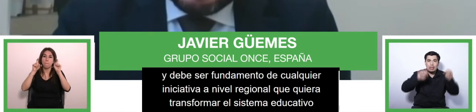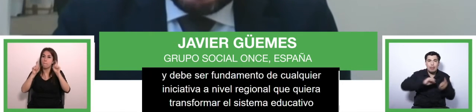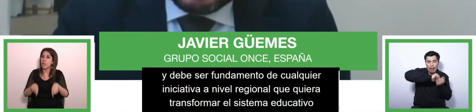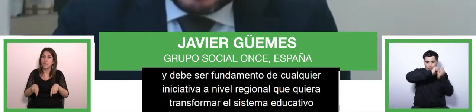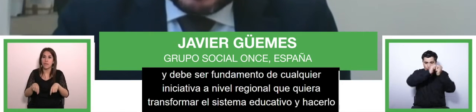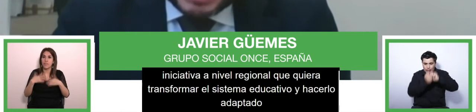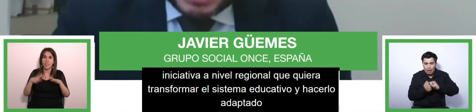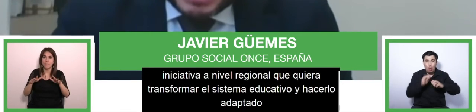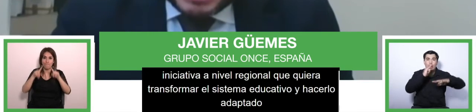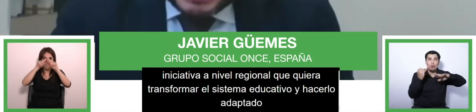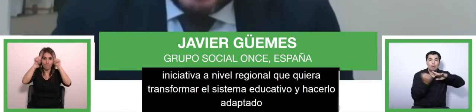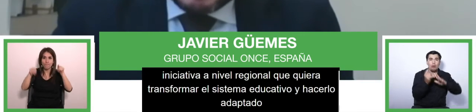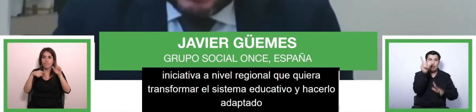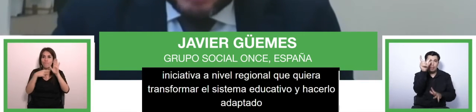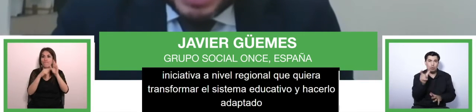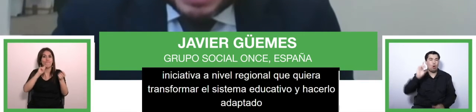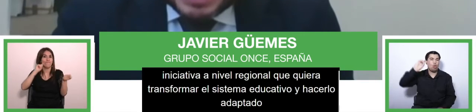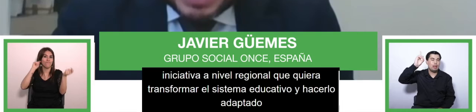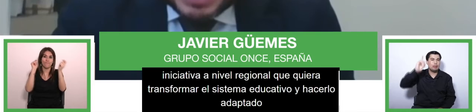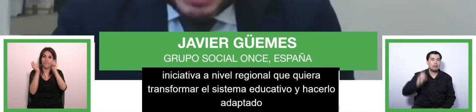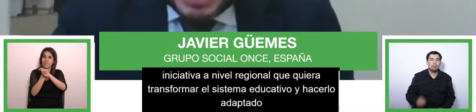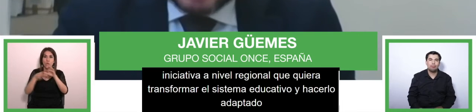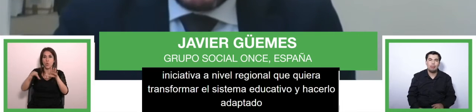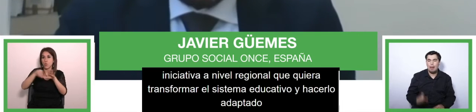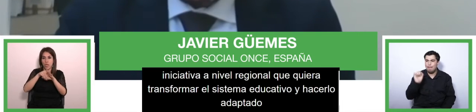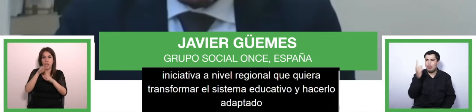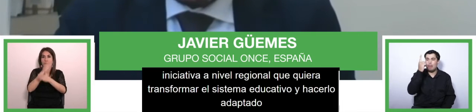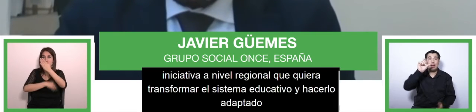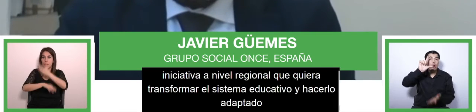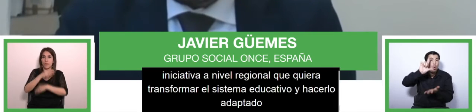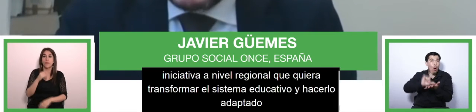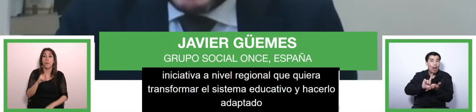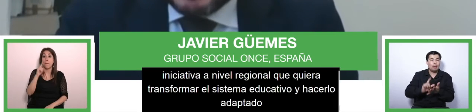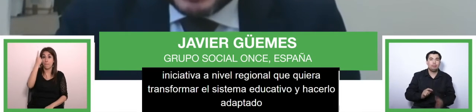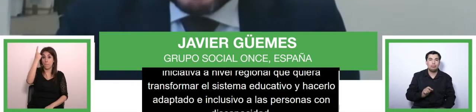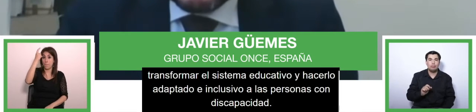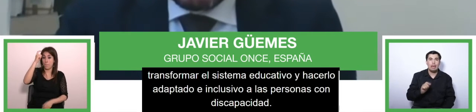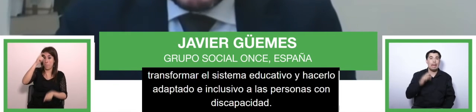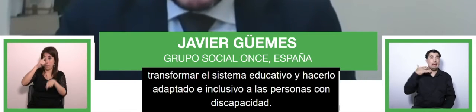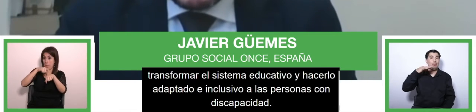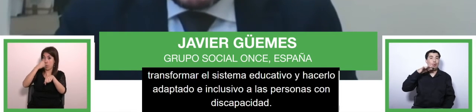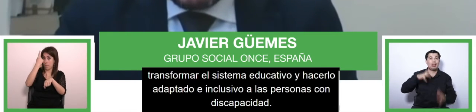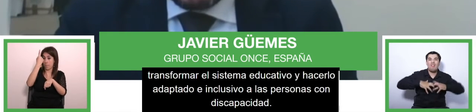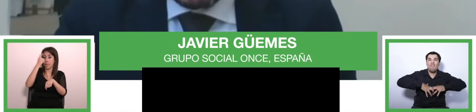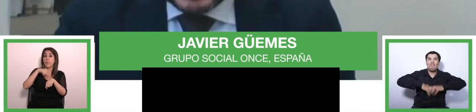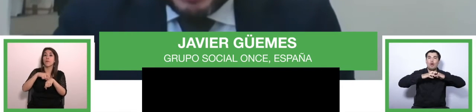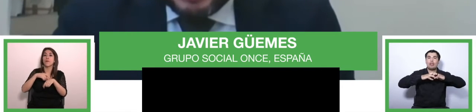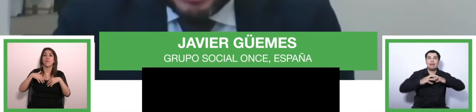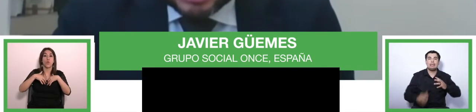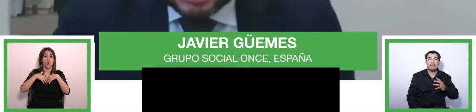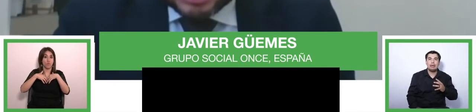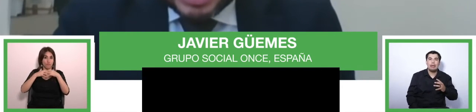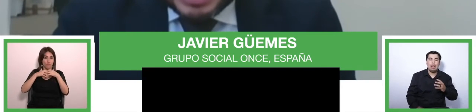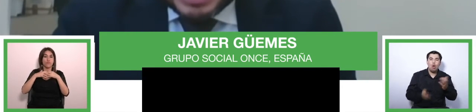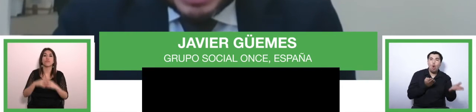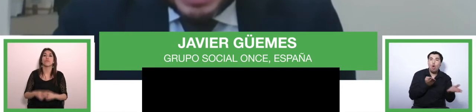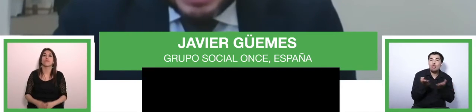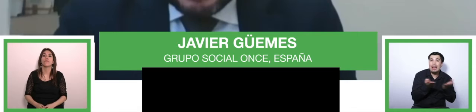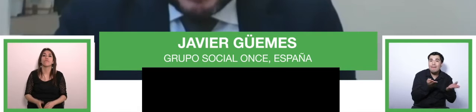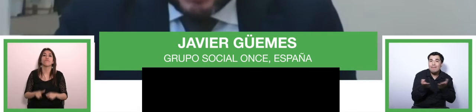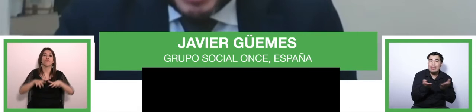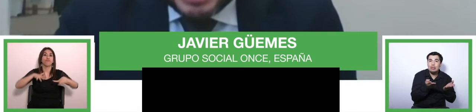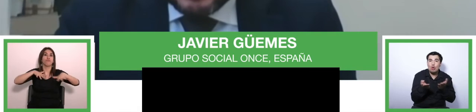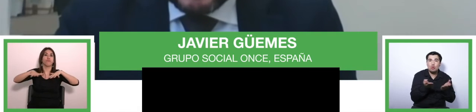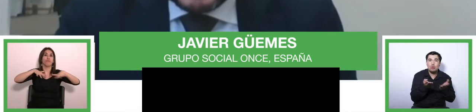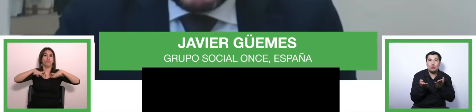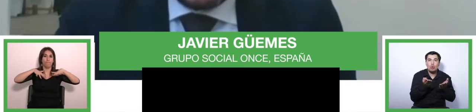discapacidad. En primer lugar, es muy importante fortalecer los servicios